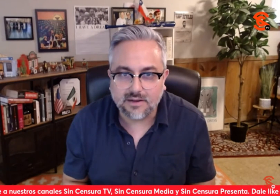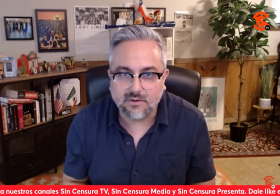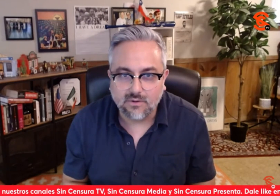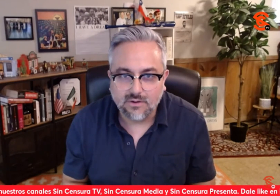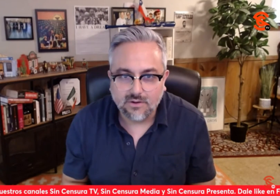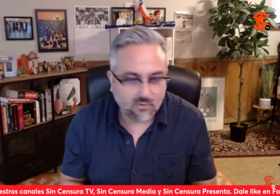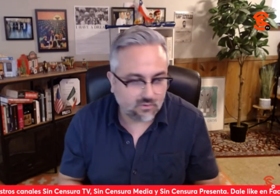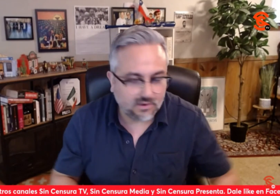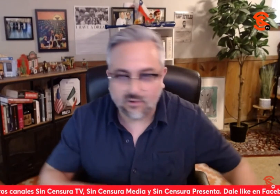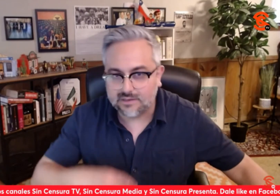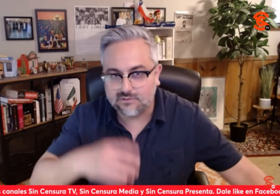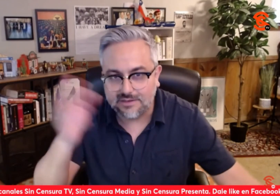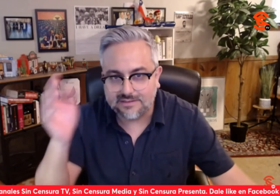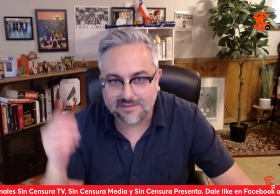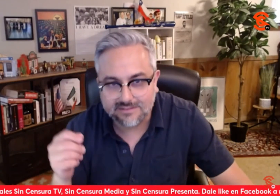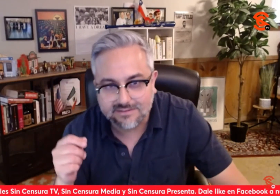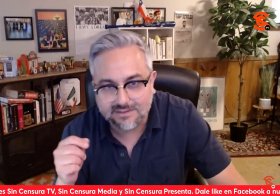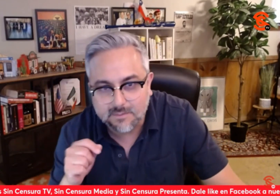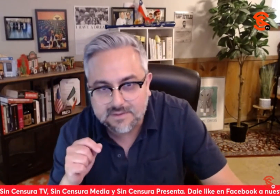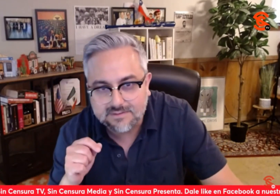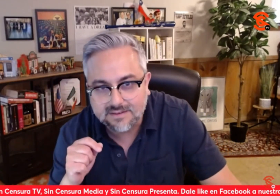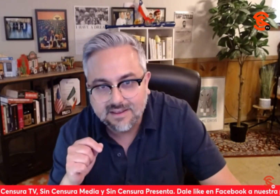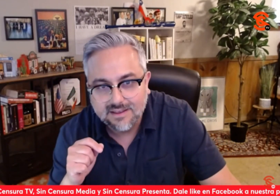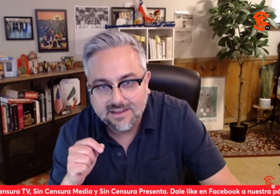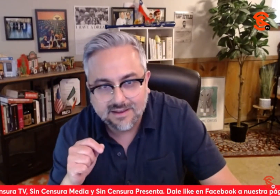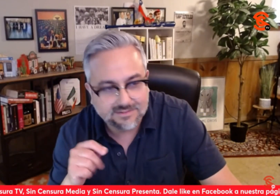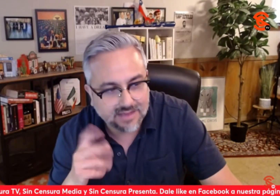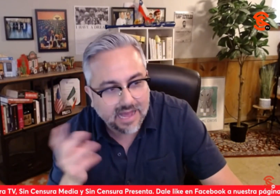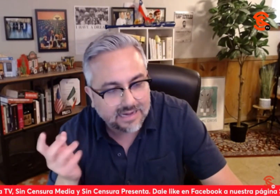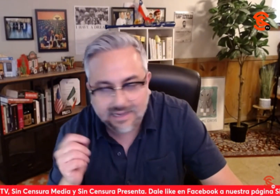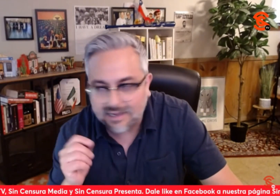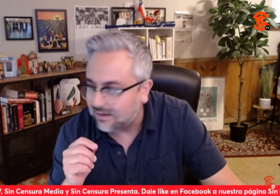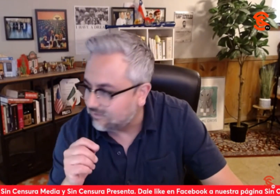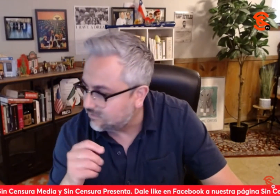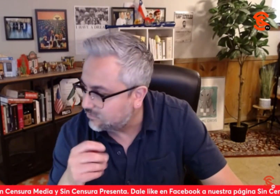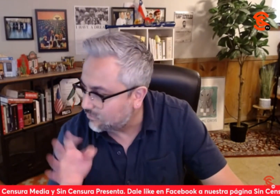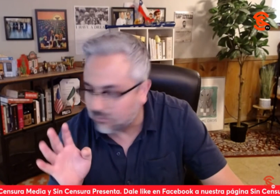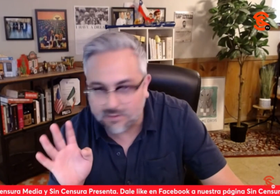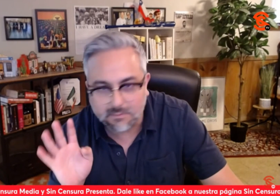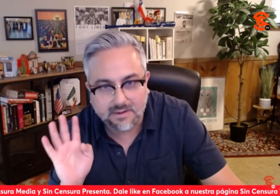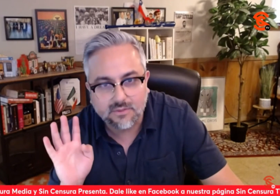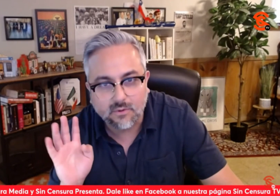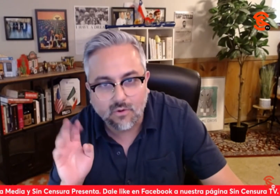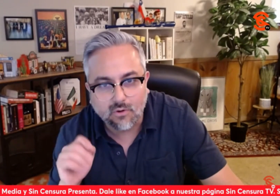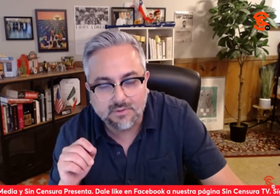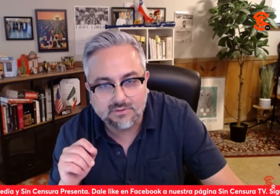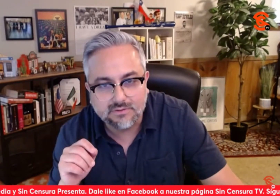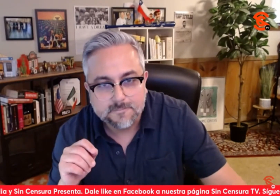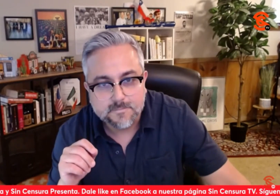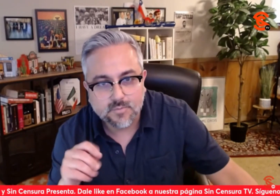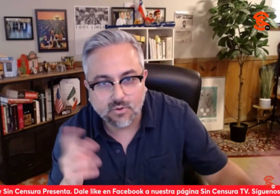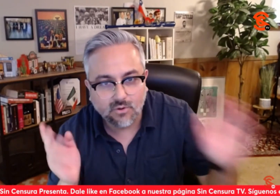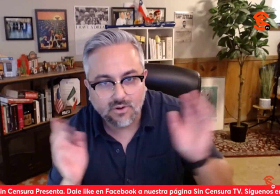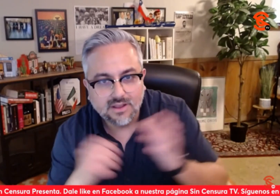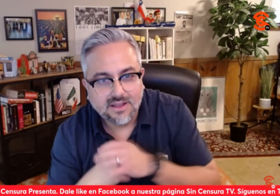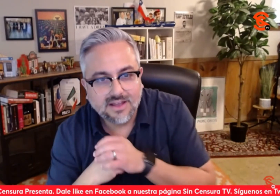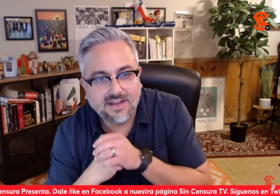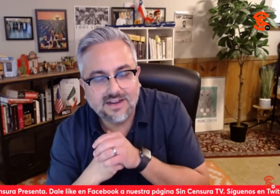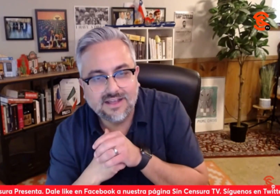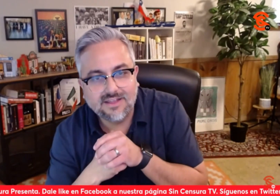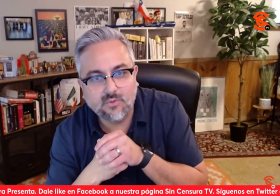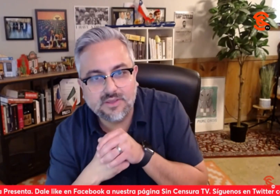Salinas Pliego o a los accionistas de Televisa, a Azcárraga, o otro, ¿cómo se llama? Bernardo Gómez,